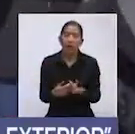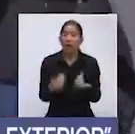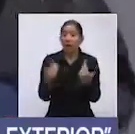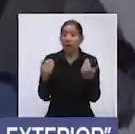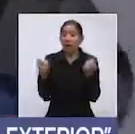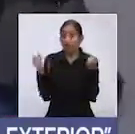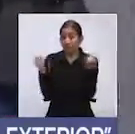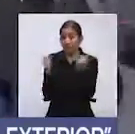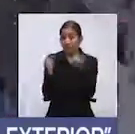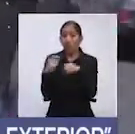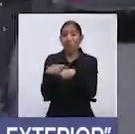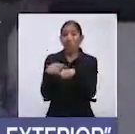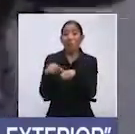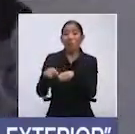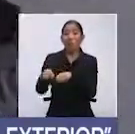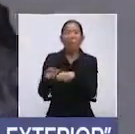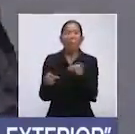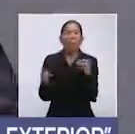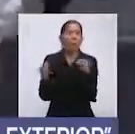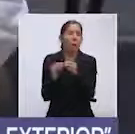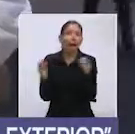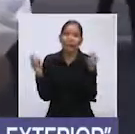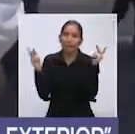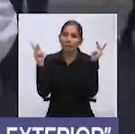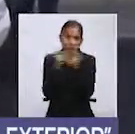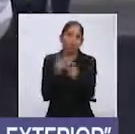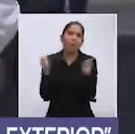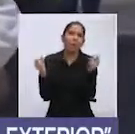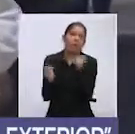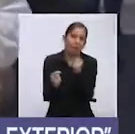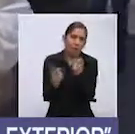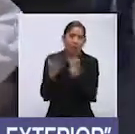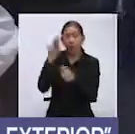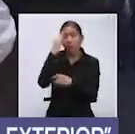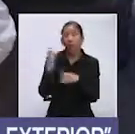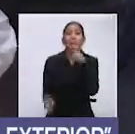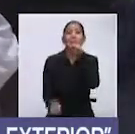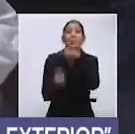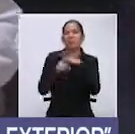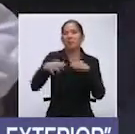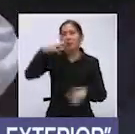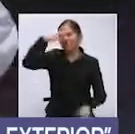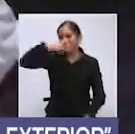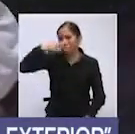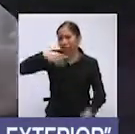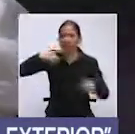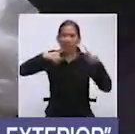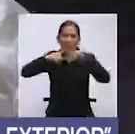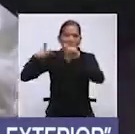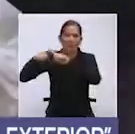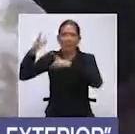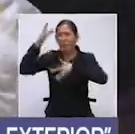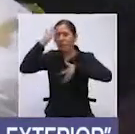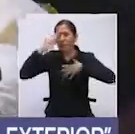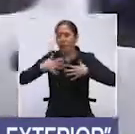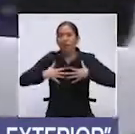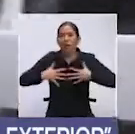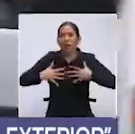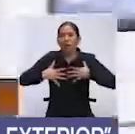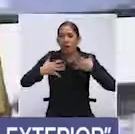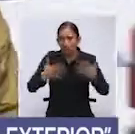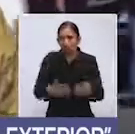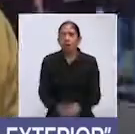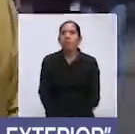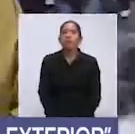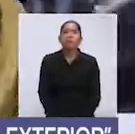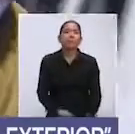el periodo del año más duro para las enfermedades respiratorias. Bien, doctor,